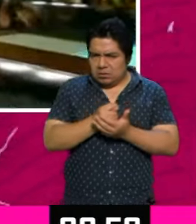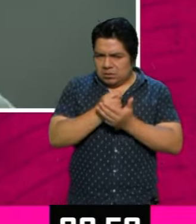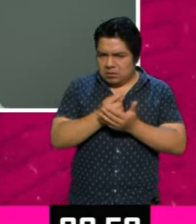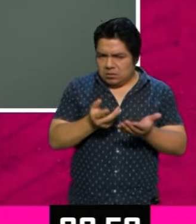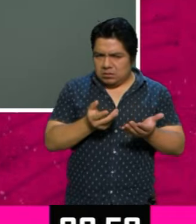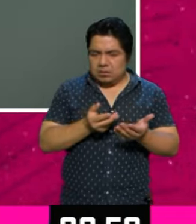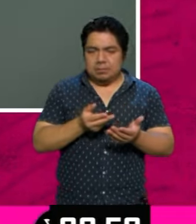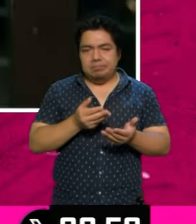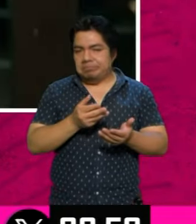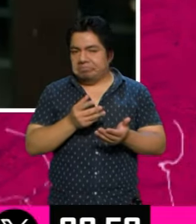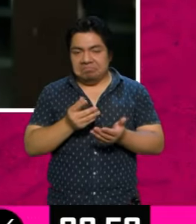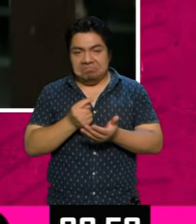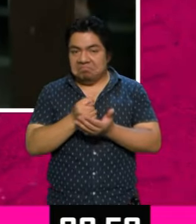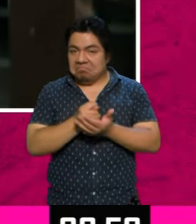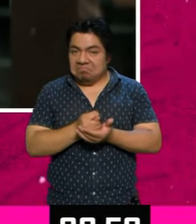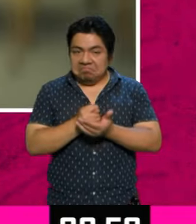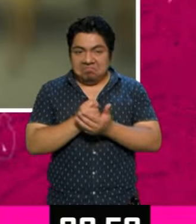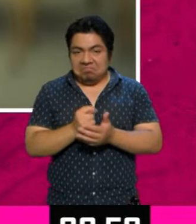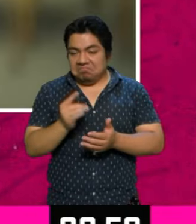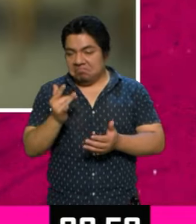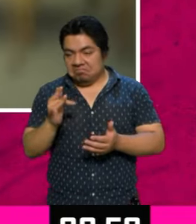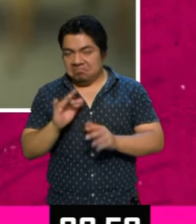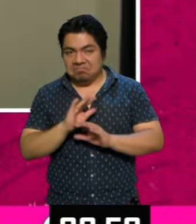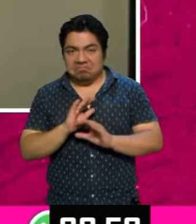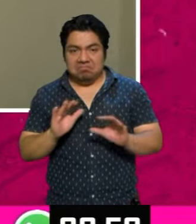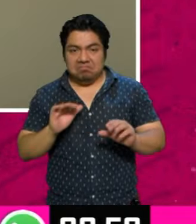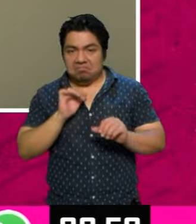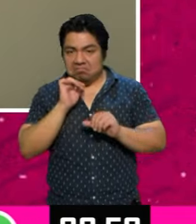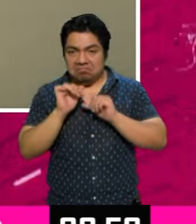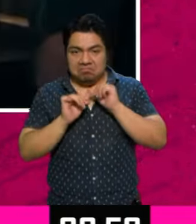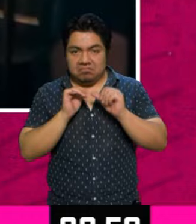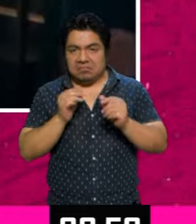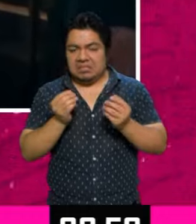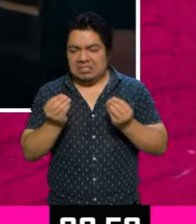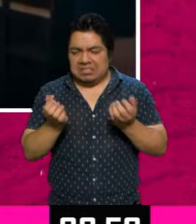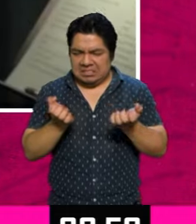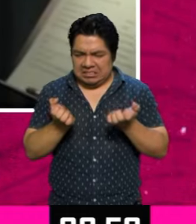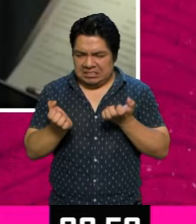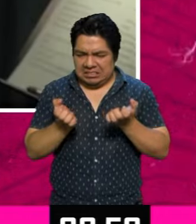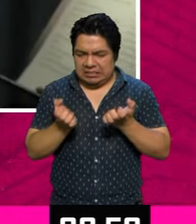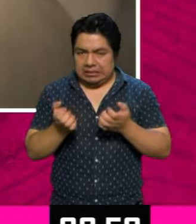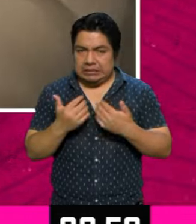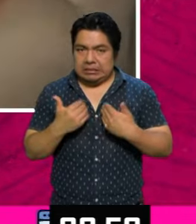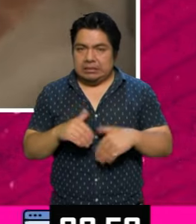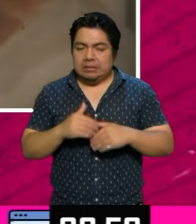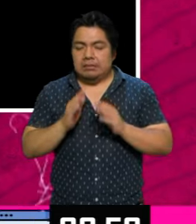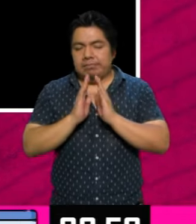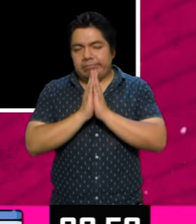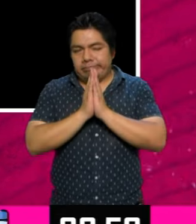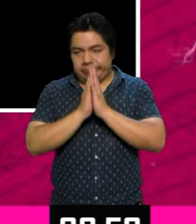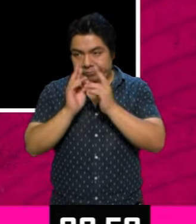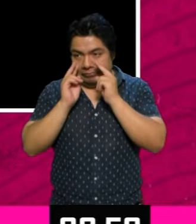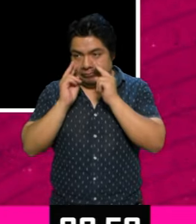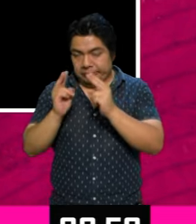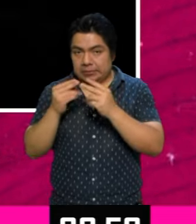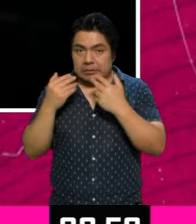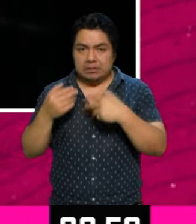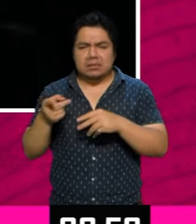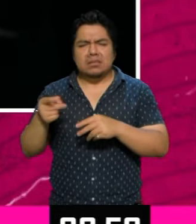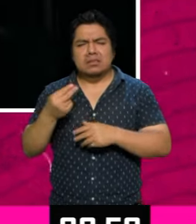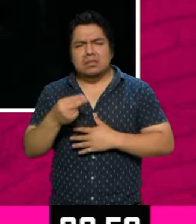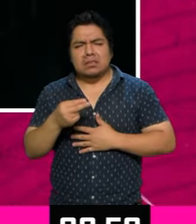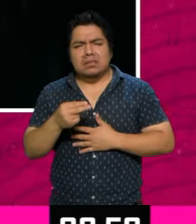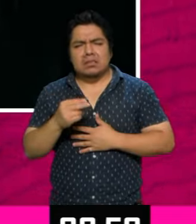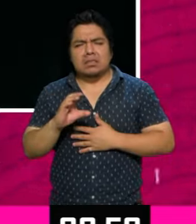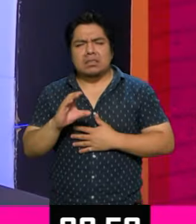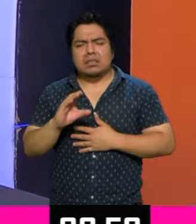dolor, pero... Nada más para el dolor. Puro fentanilo. Es muy fuerte y mucho entrenamiento físico. Lo dirá de broma. Por favor, véanla porque es una estrella. Esta ¿cómo mujer. Se llama?